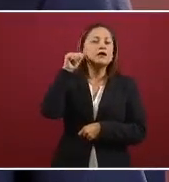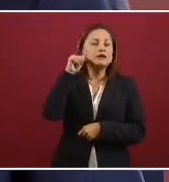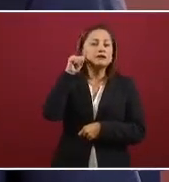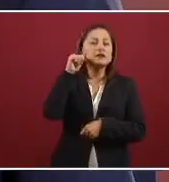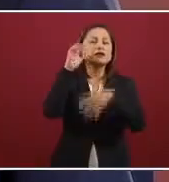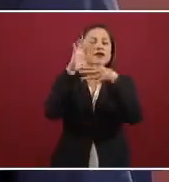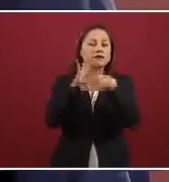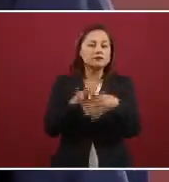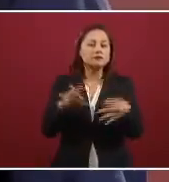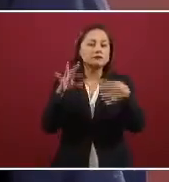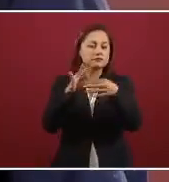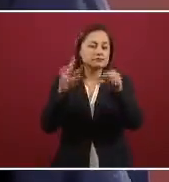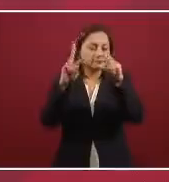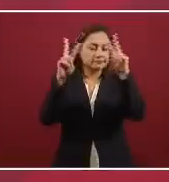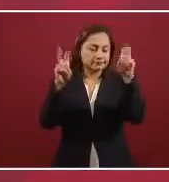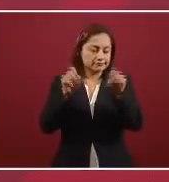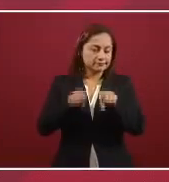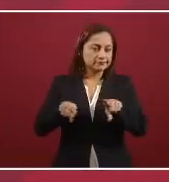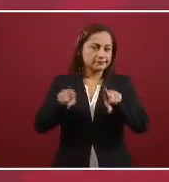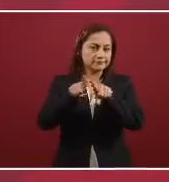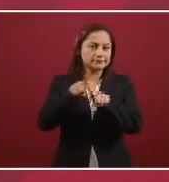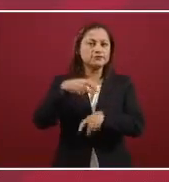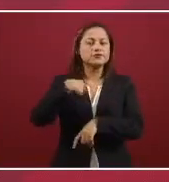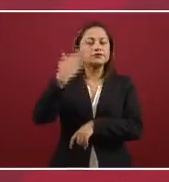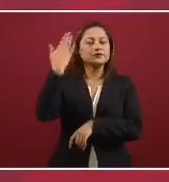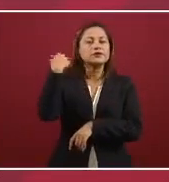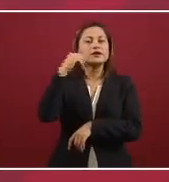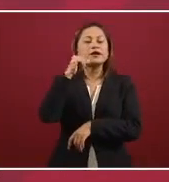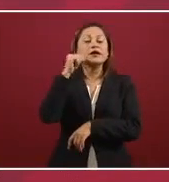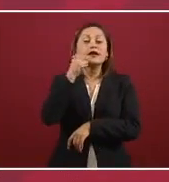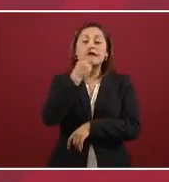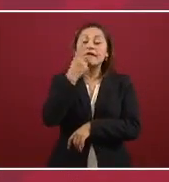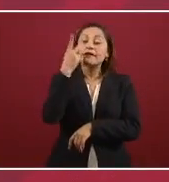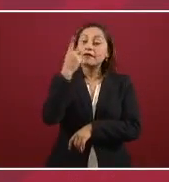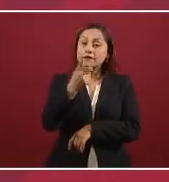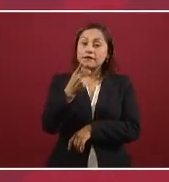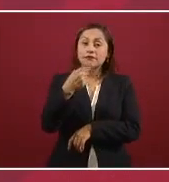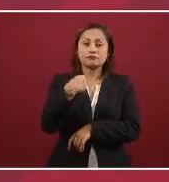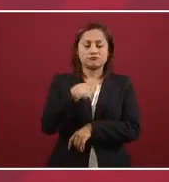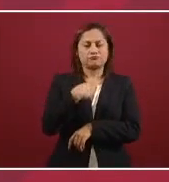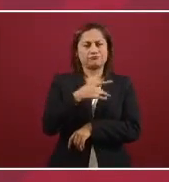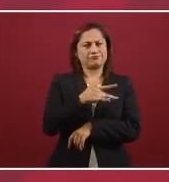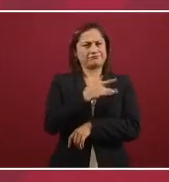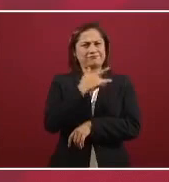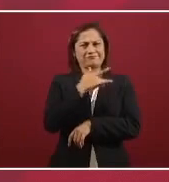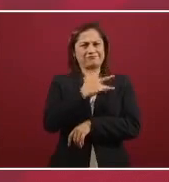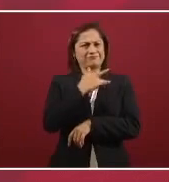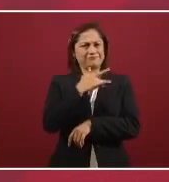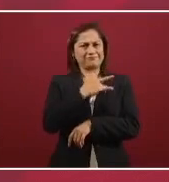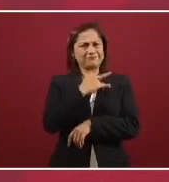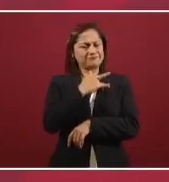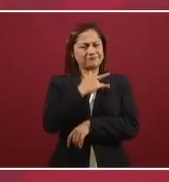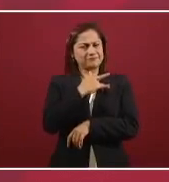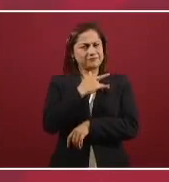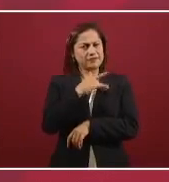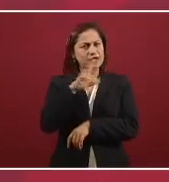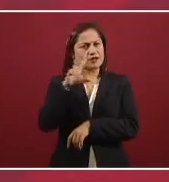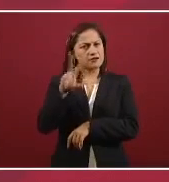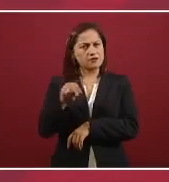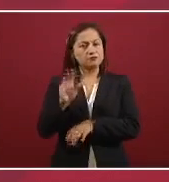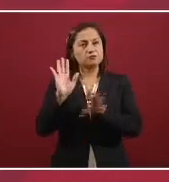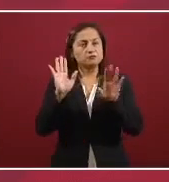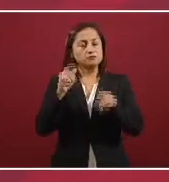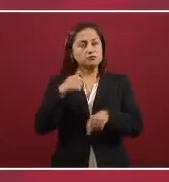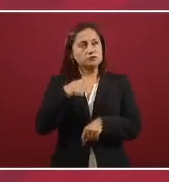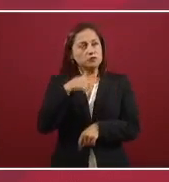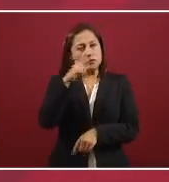no consideraba conveniente, que incluso pienso que fue un